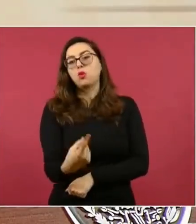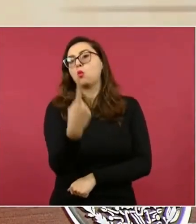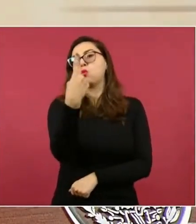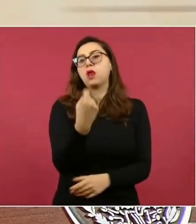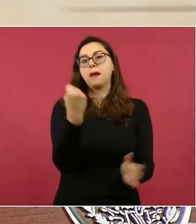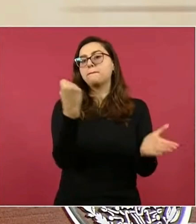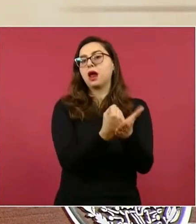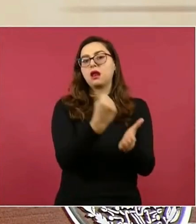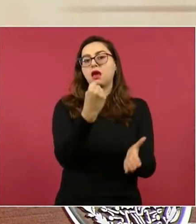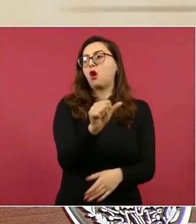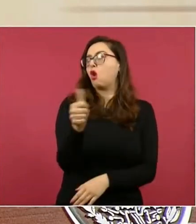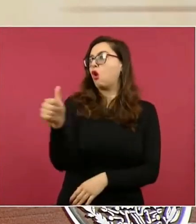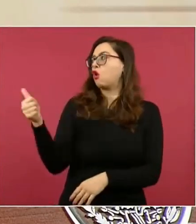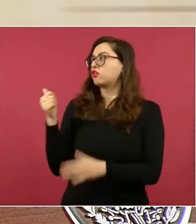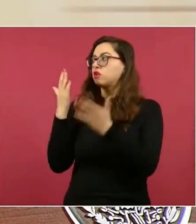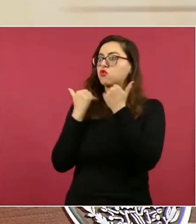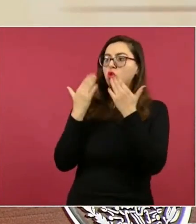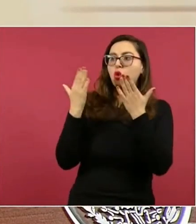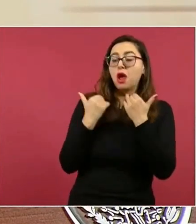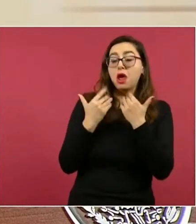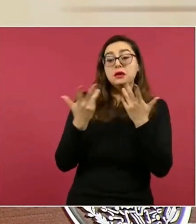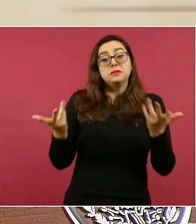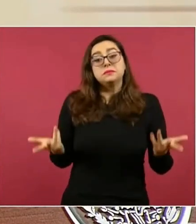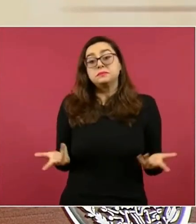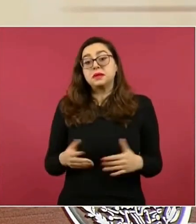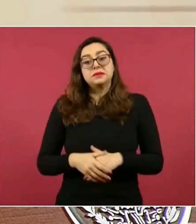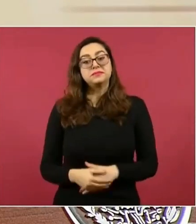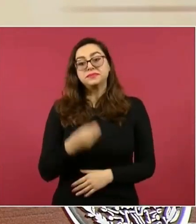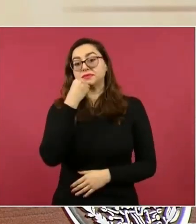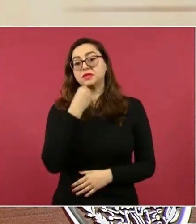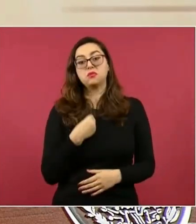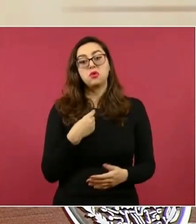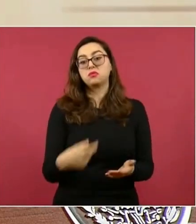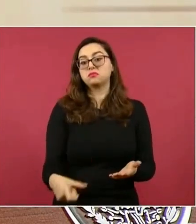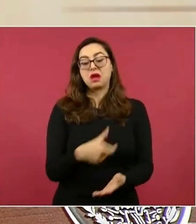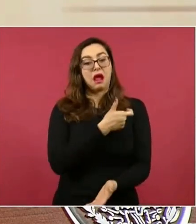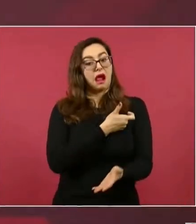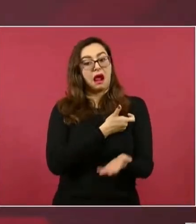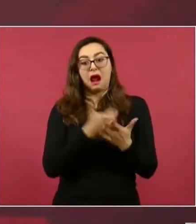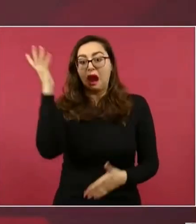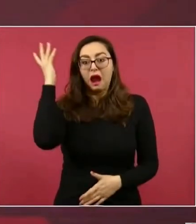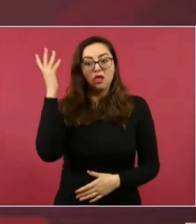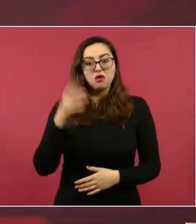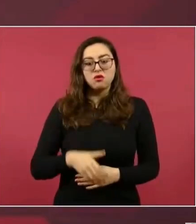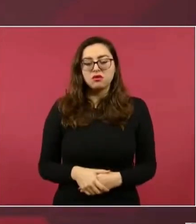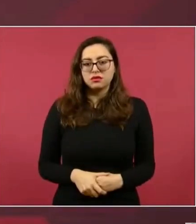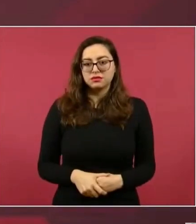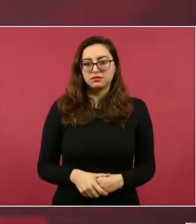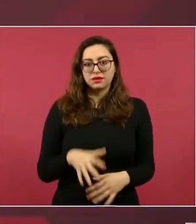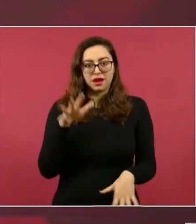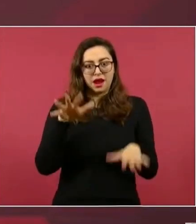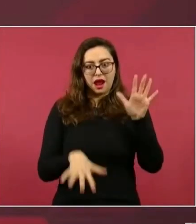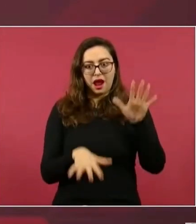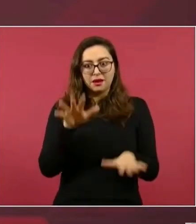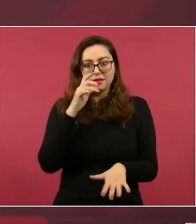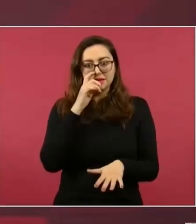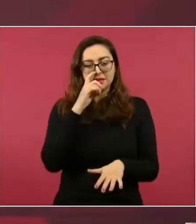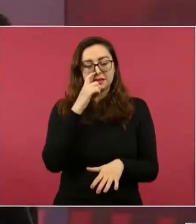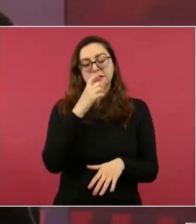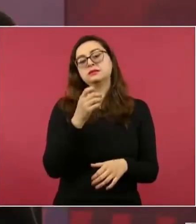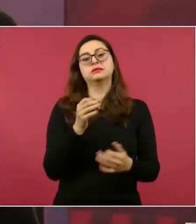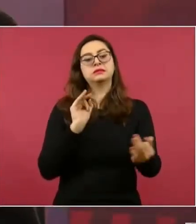cobran mucho. Si se compra el boleto un día antes, 2 días antes, puede costar el